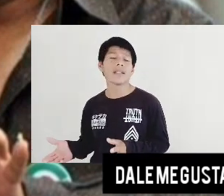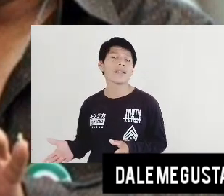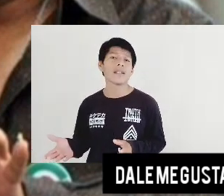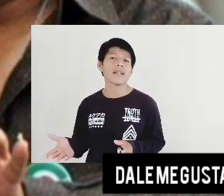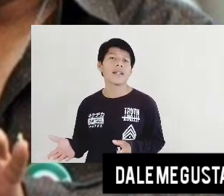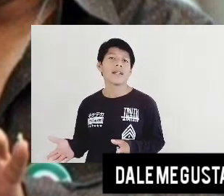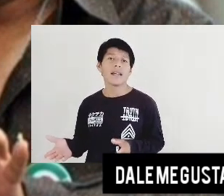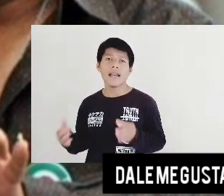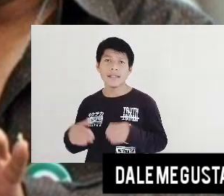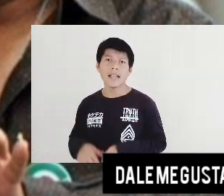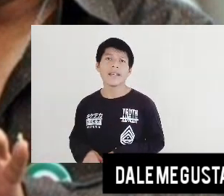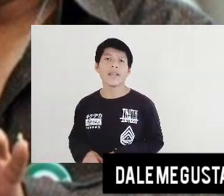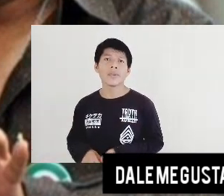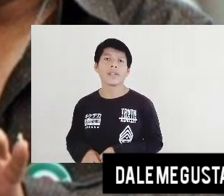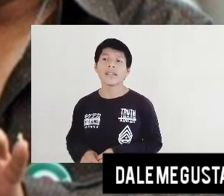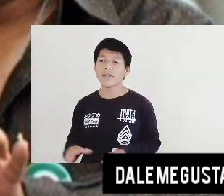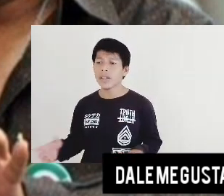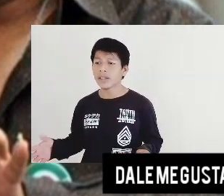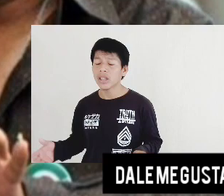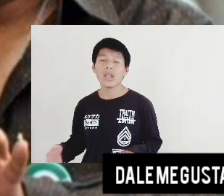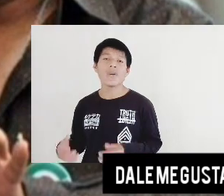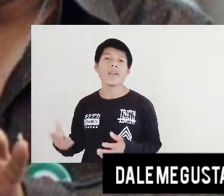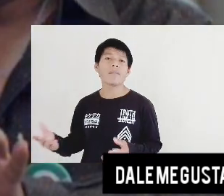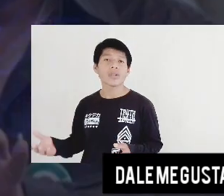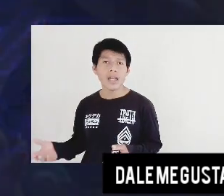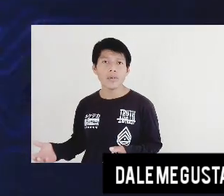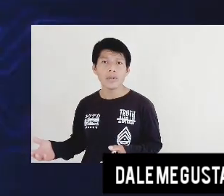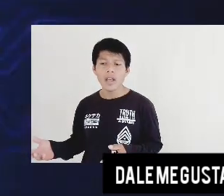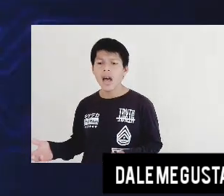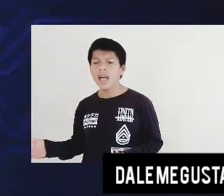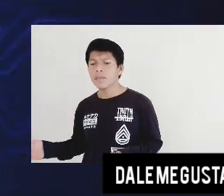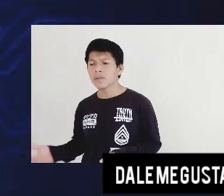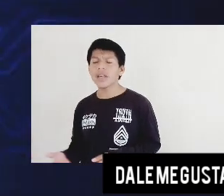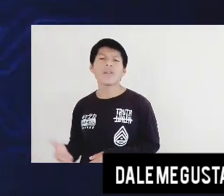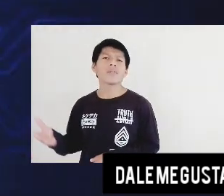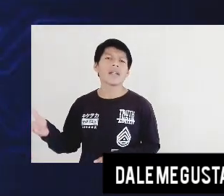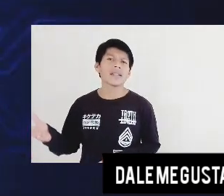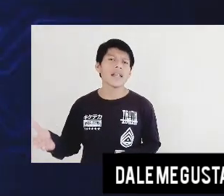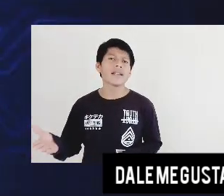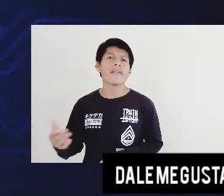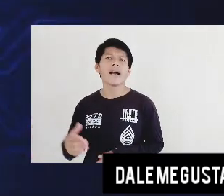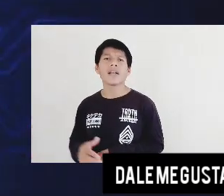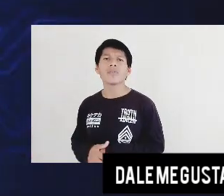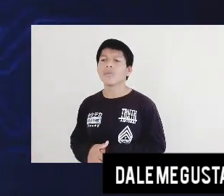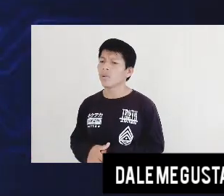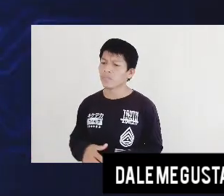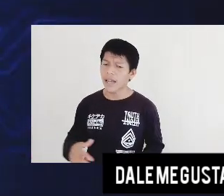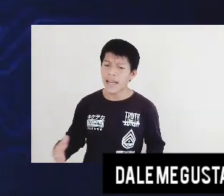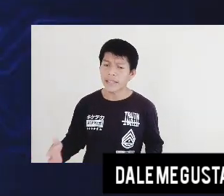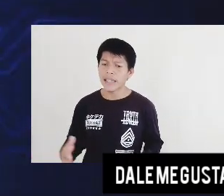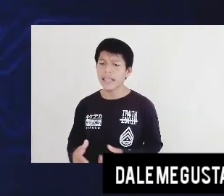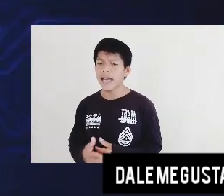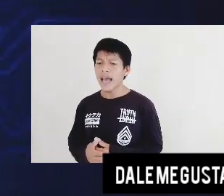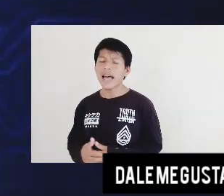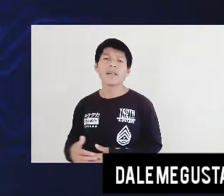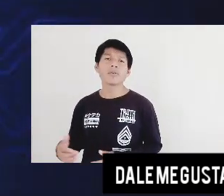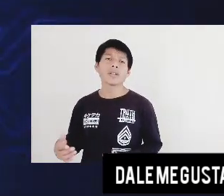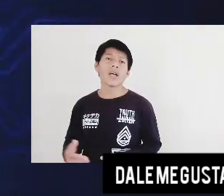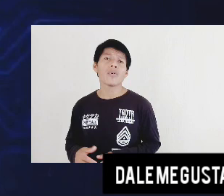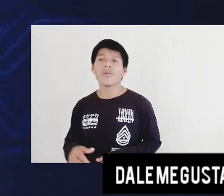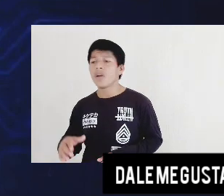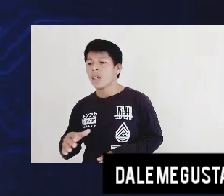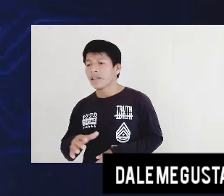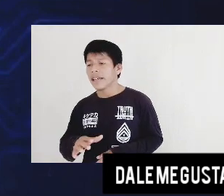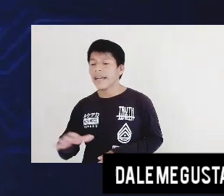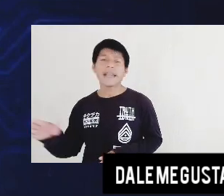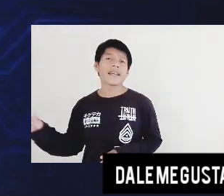el presidente hasta el día de hoy. Y señores, y lo ha demostrado estar trabajando al 100, ha